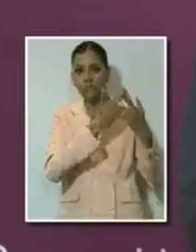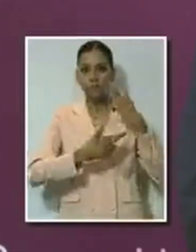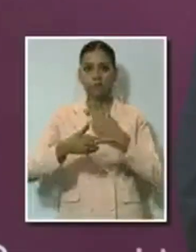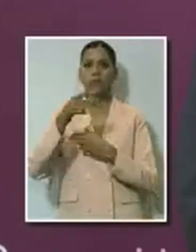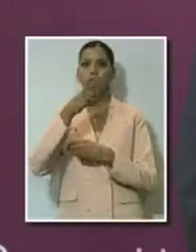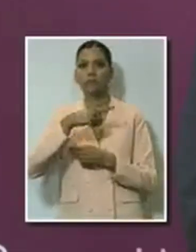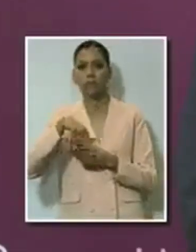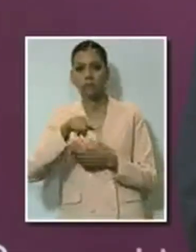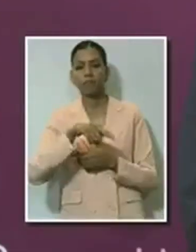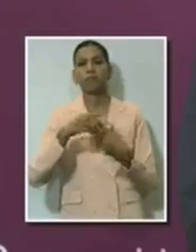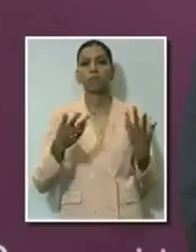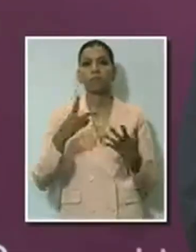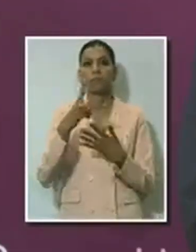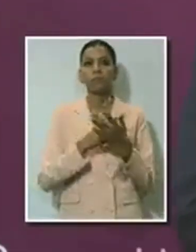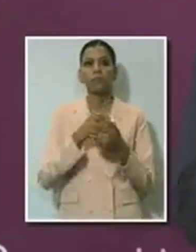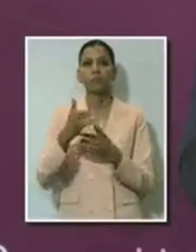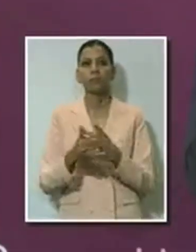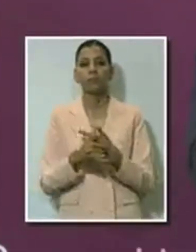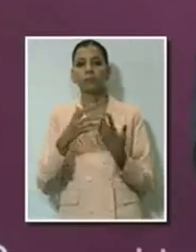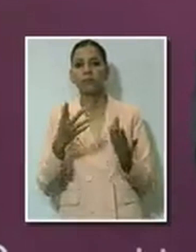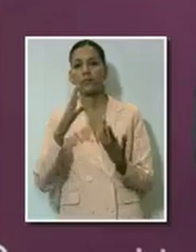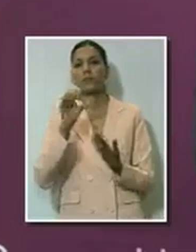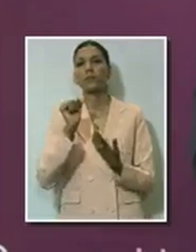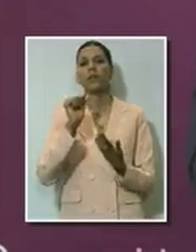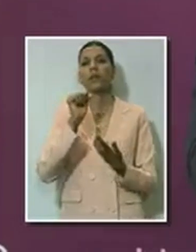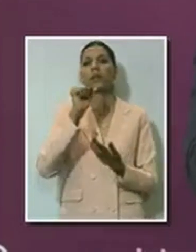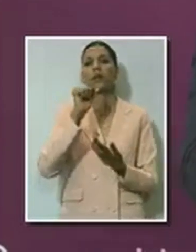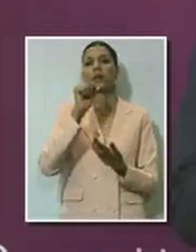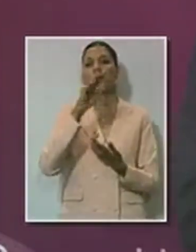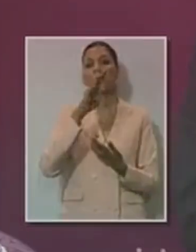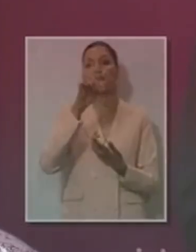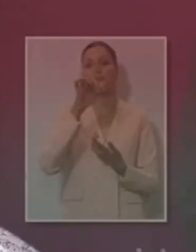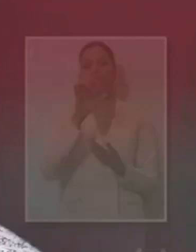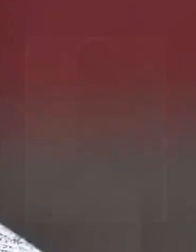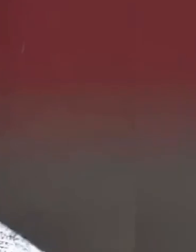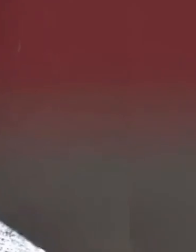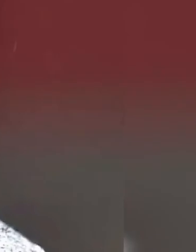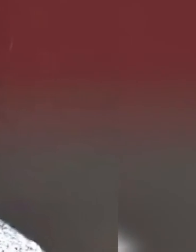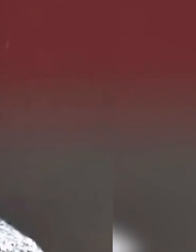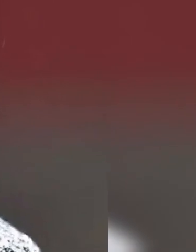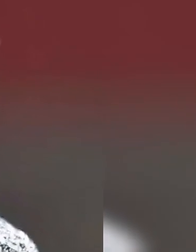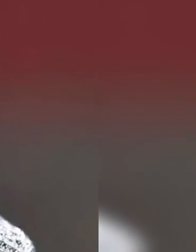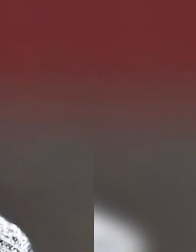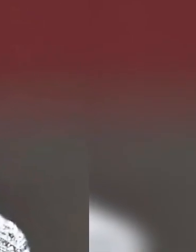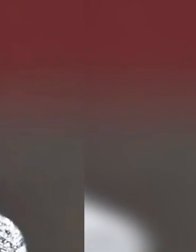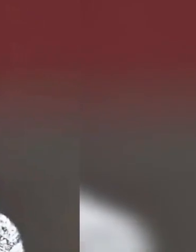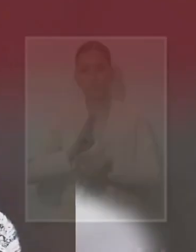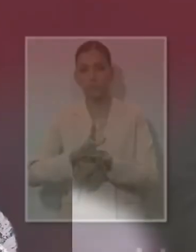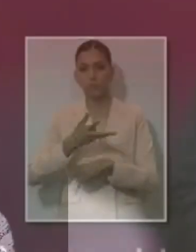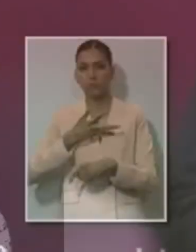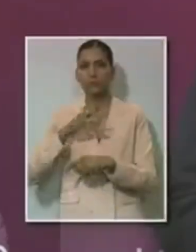Será el próximo 18 de junio cuando la jefa de gobierno de la Ciudad de México, Claudia Sheinbaum Pardo, visite Michoacán,